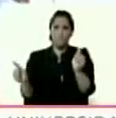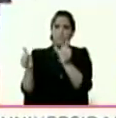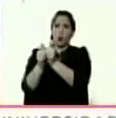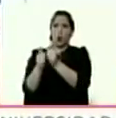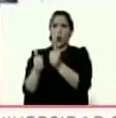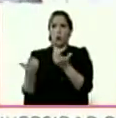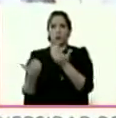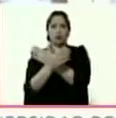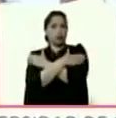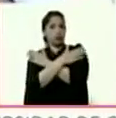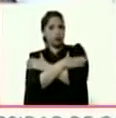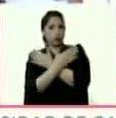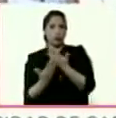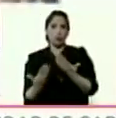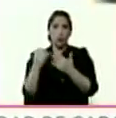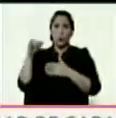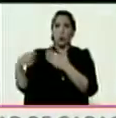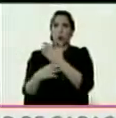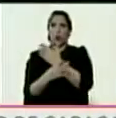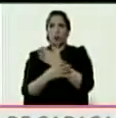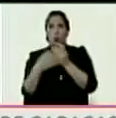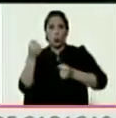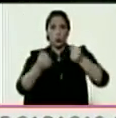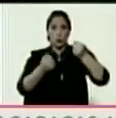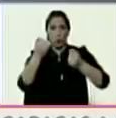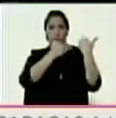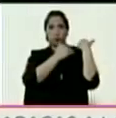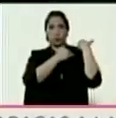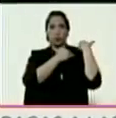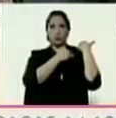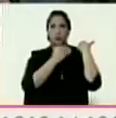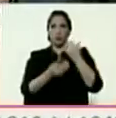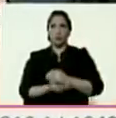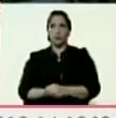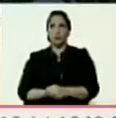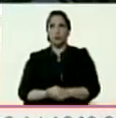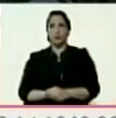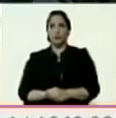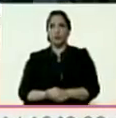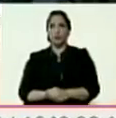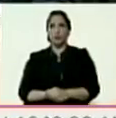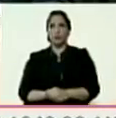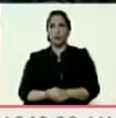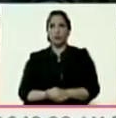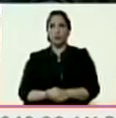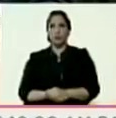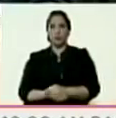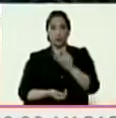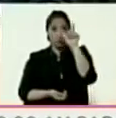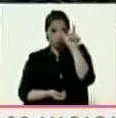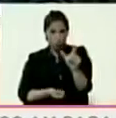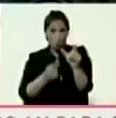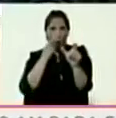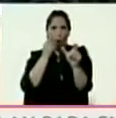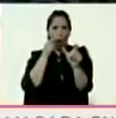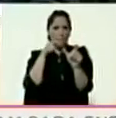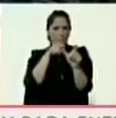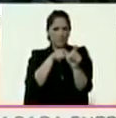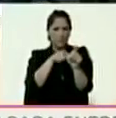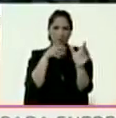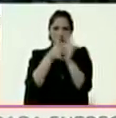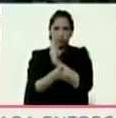muy sonriente, es el que conduce la camioneta. Esa persona, señor